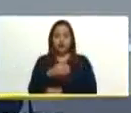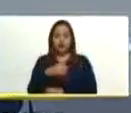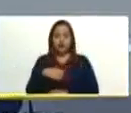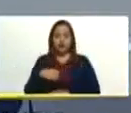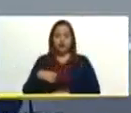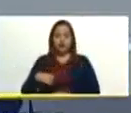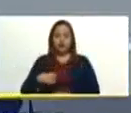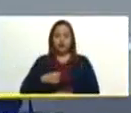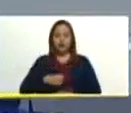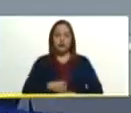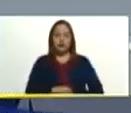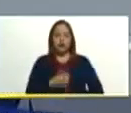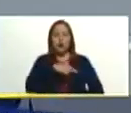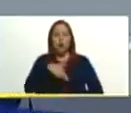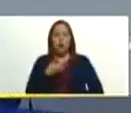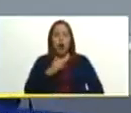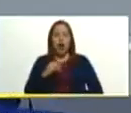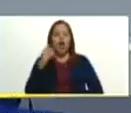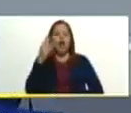Tenemos experiencias compartidas.